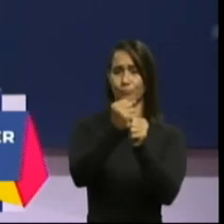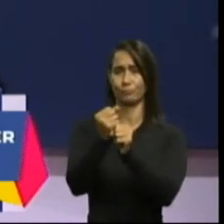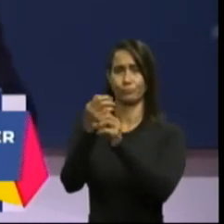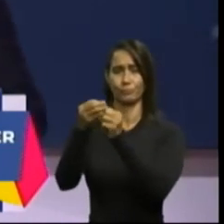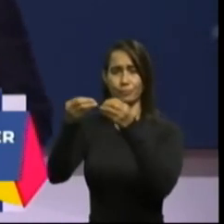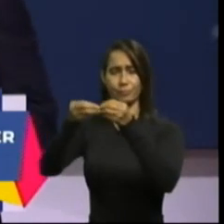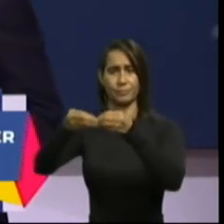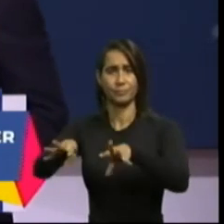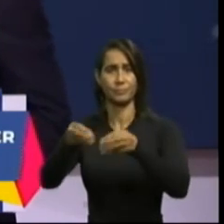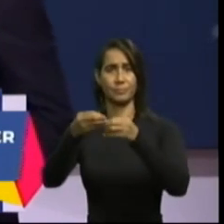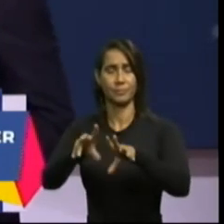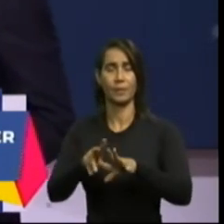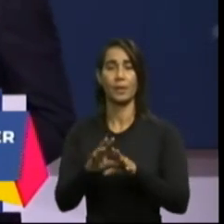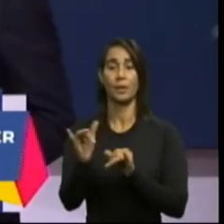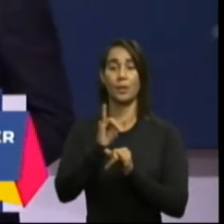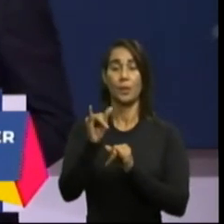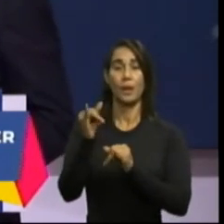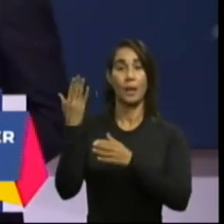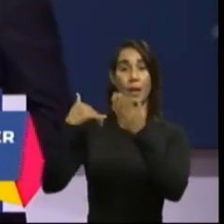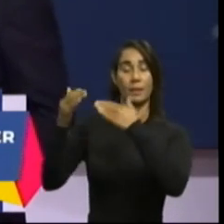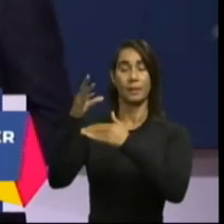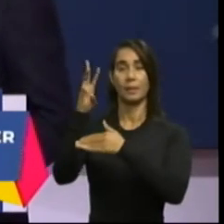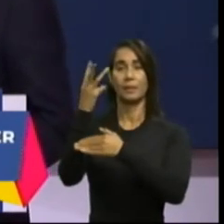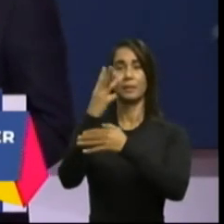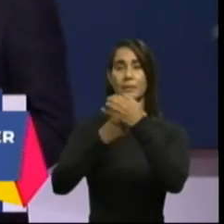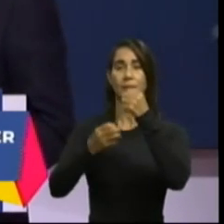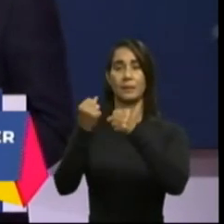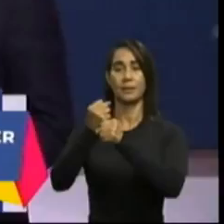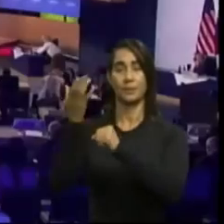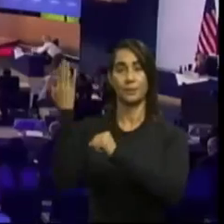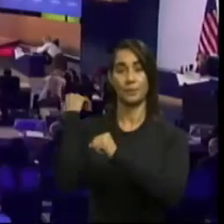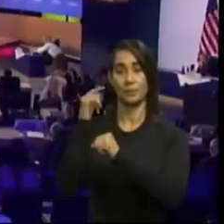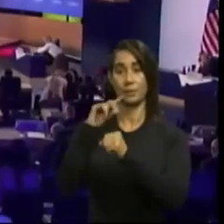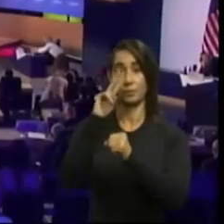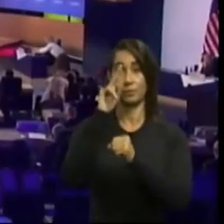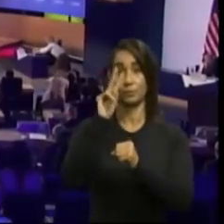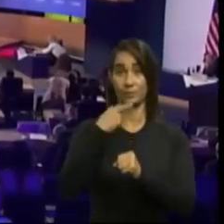ilícitas que en los últimos 16 años previos a mi administración.